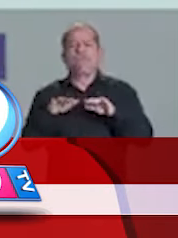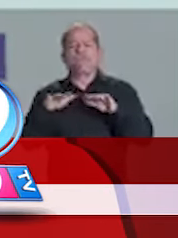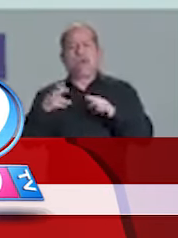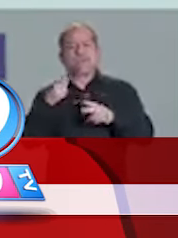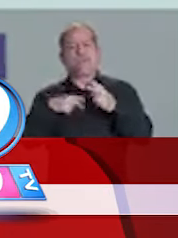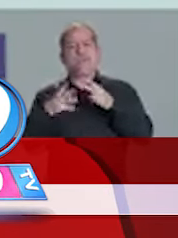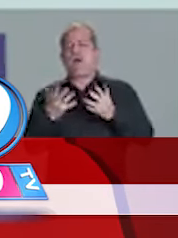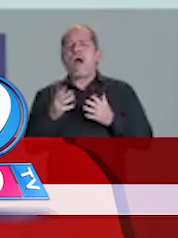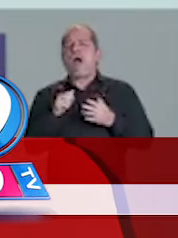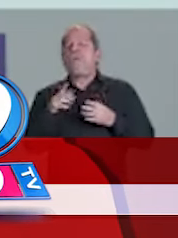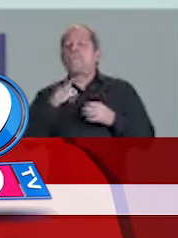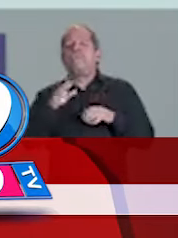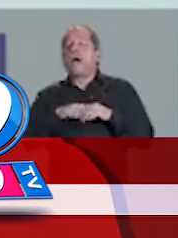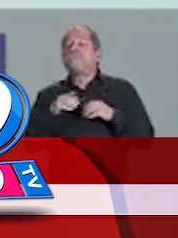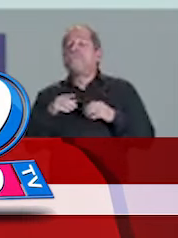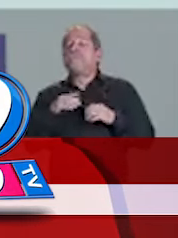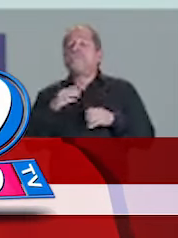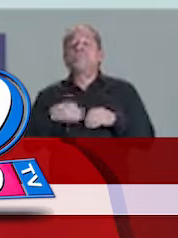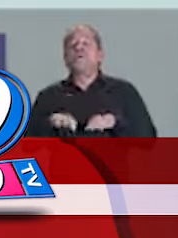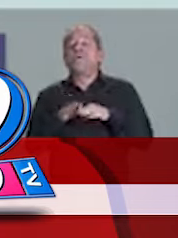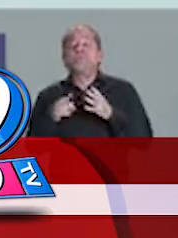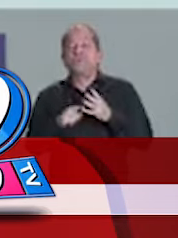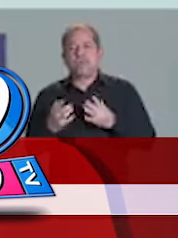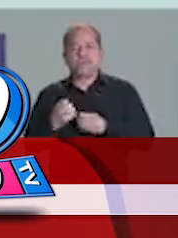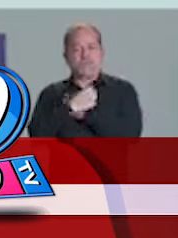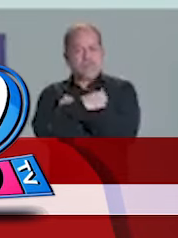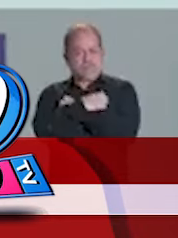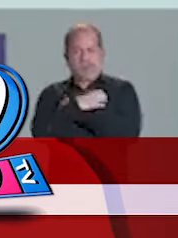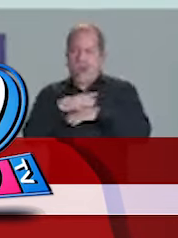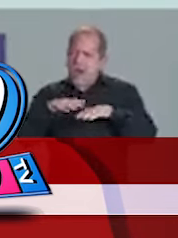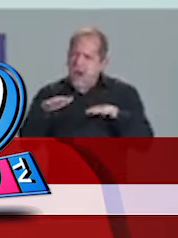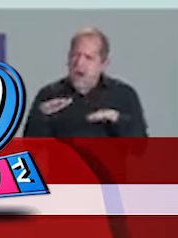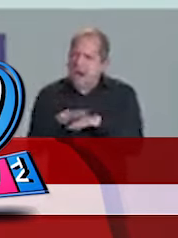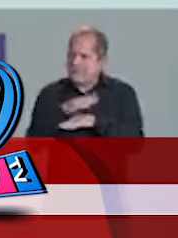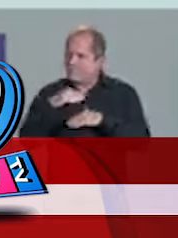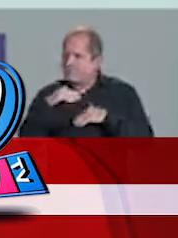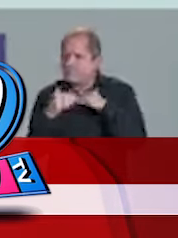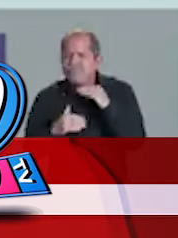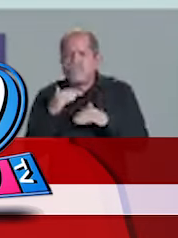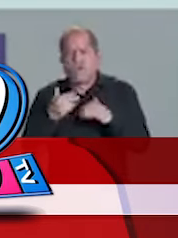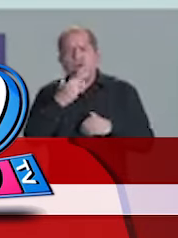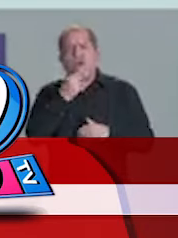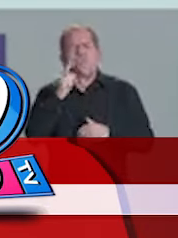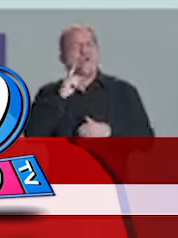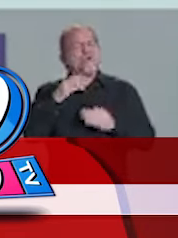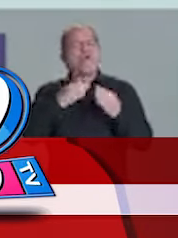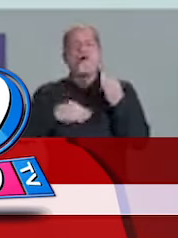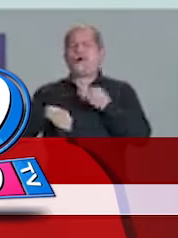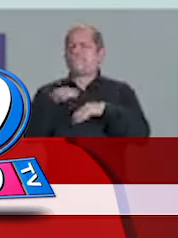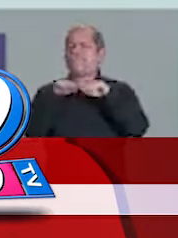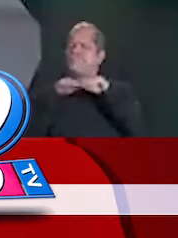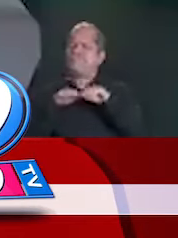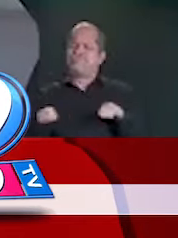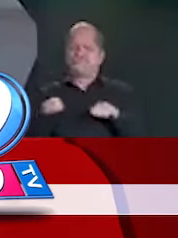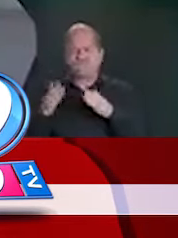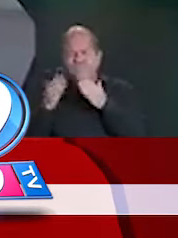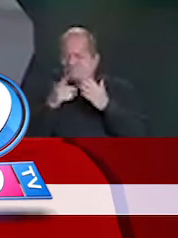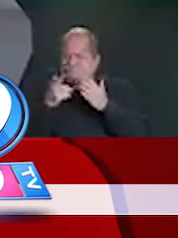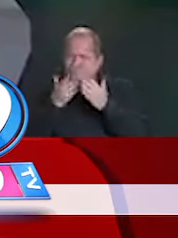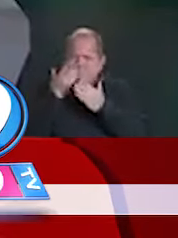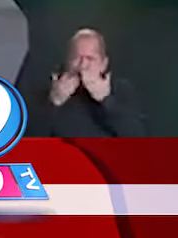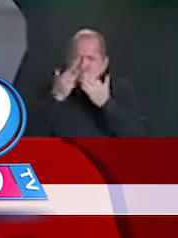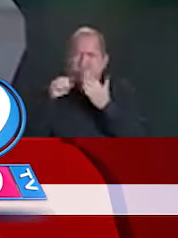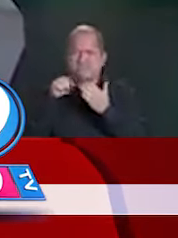revolución educativa que permita igualdad de oportunidades para que todas y todos sean parte de la prosperidad. Gracias,